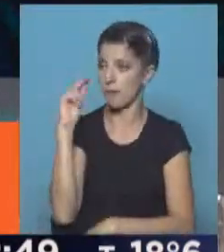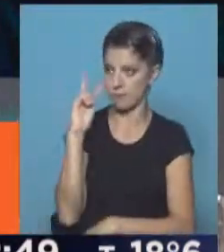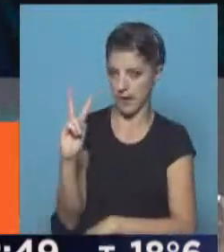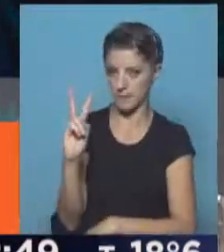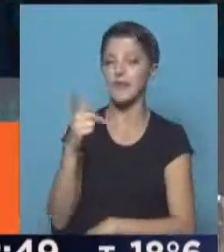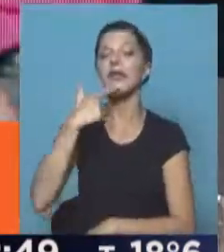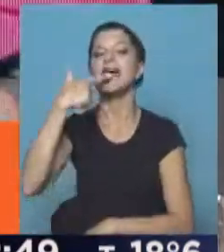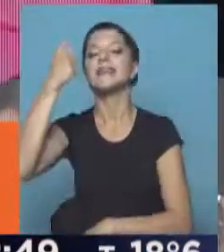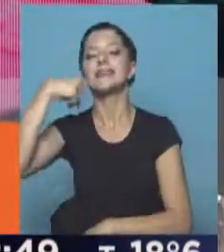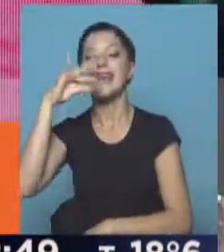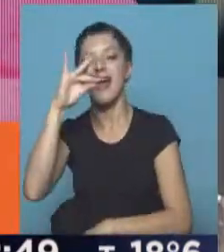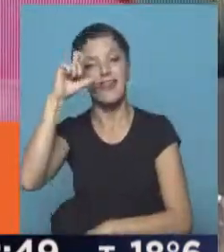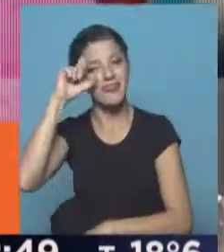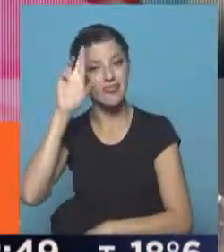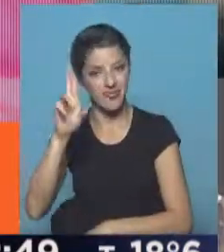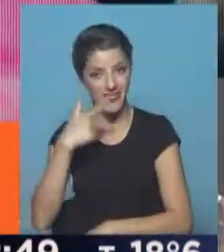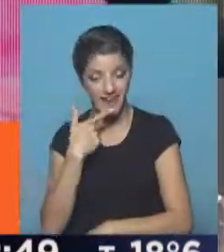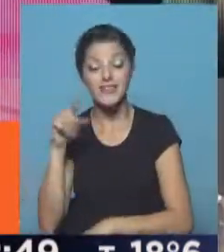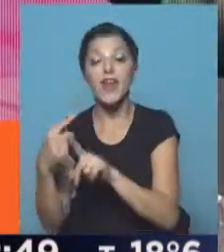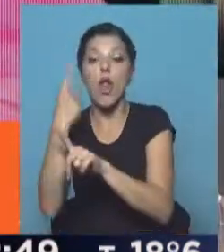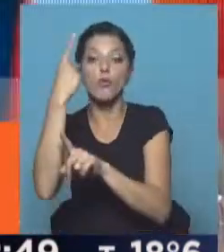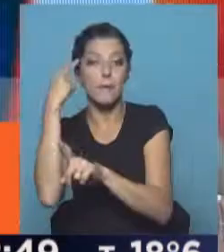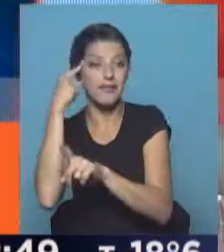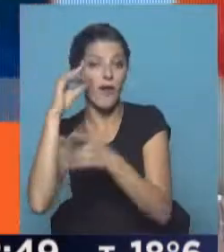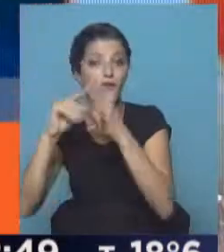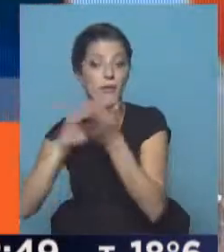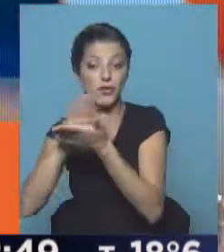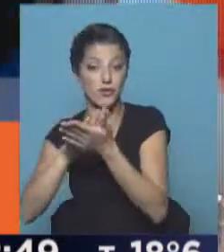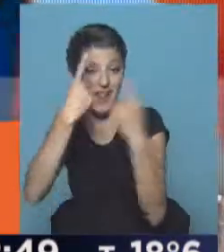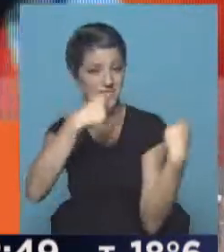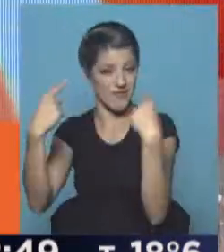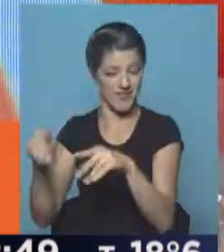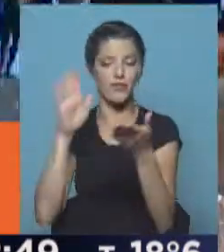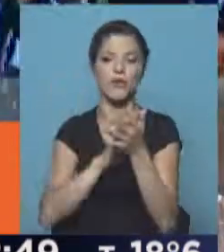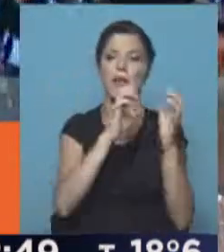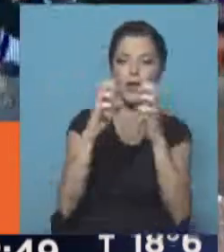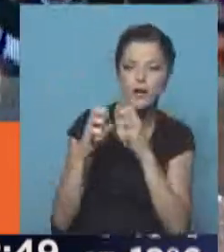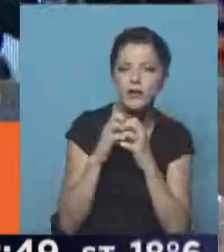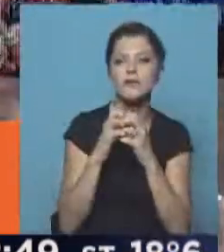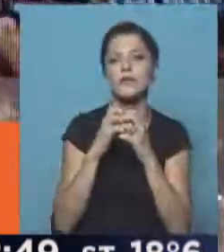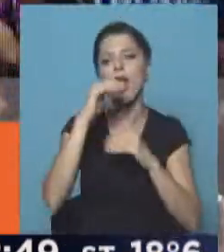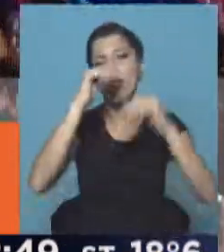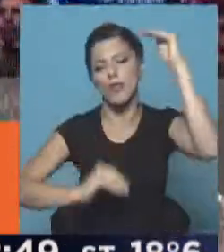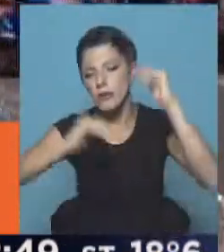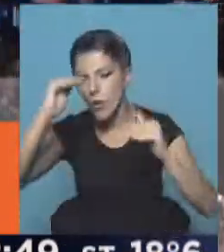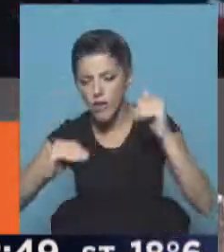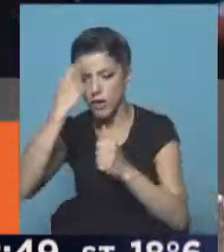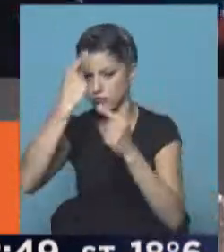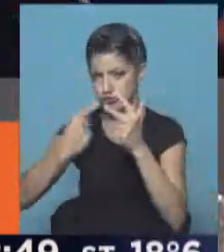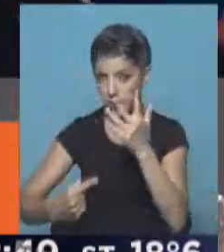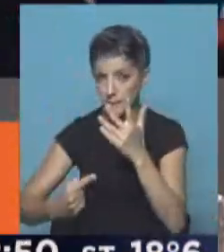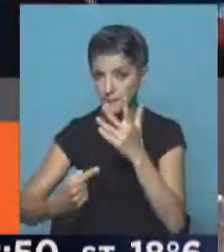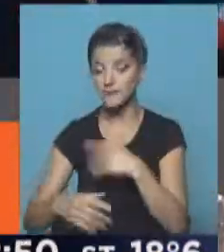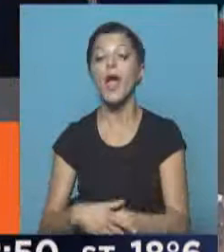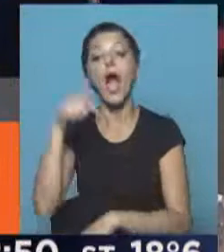Bernie Sanders, que era el que planteaba una salida diferente a la situación de crisis económica, de estancamiento, de aumento de la desigualdad, etcétera, en la que está Estados Unidos. Y el